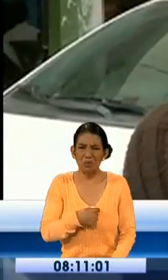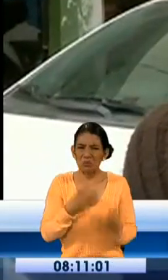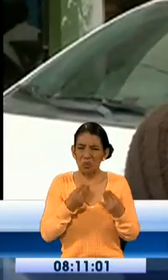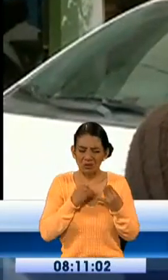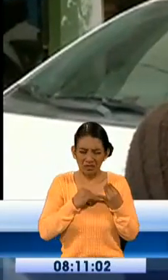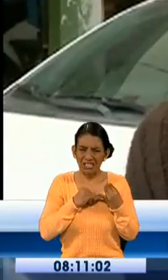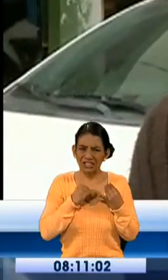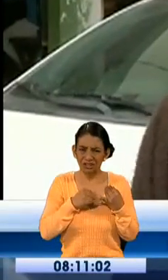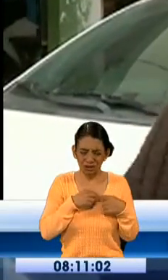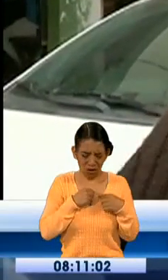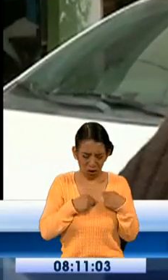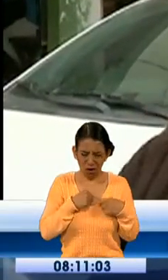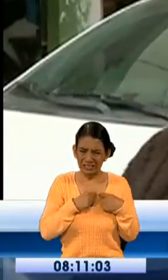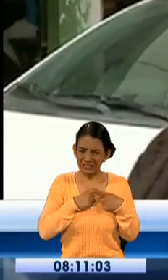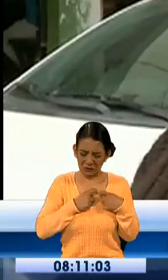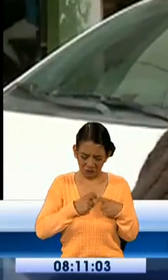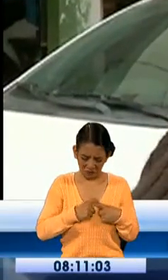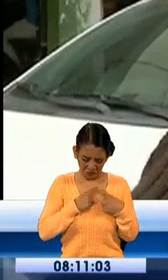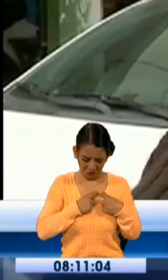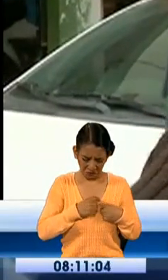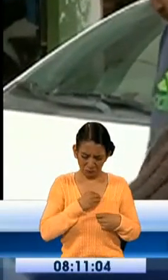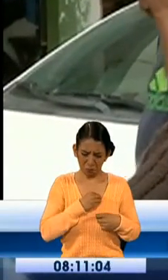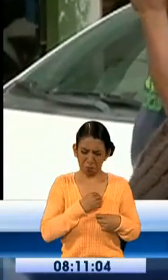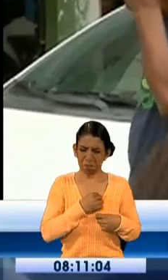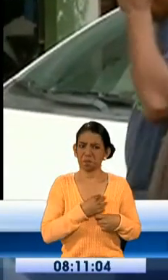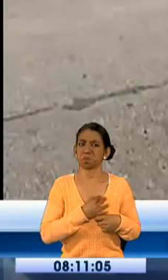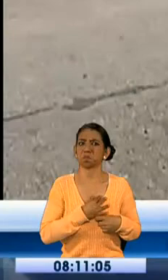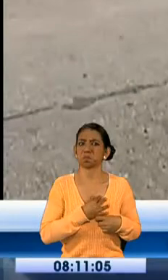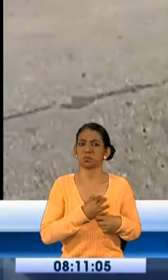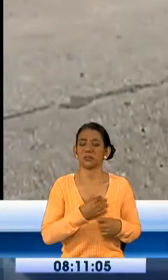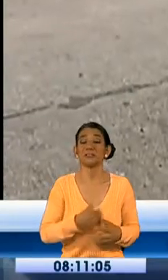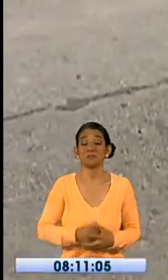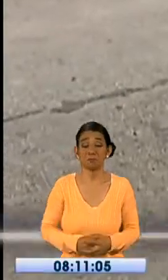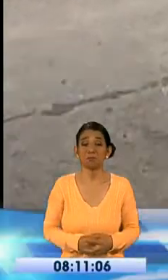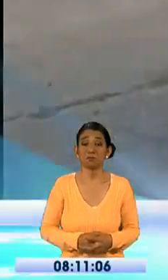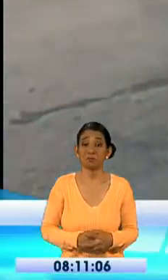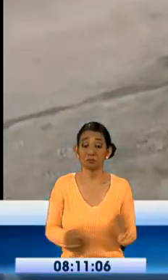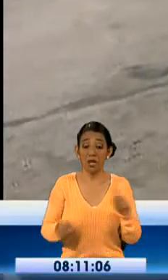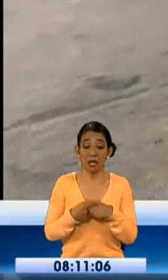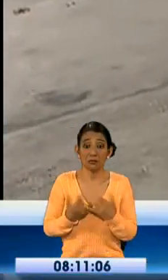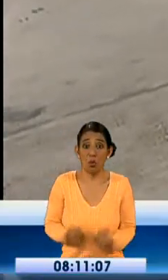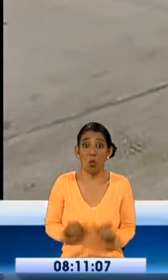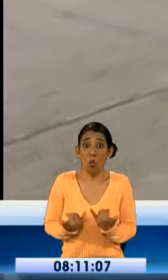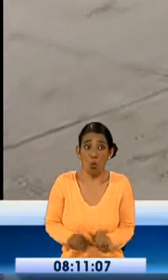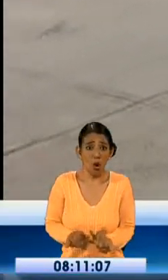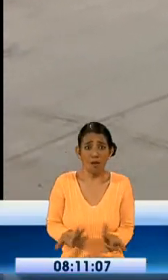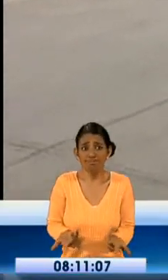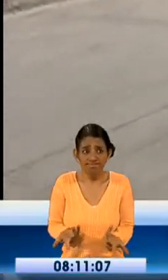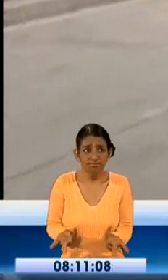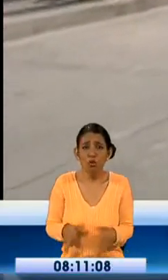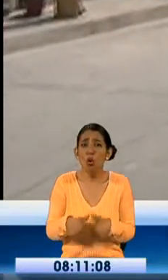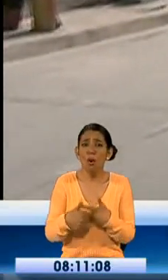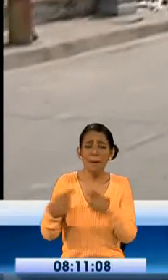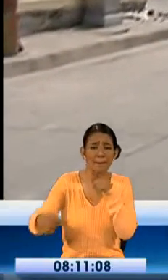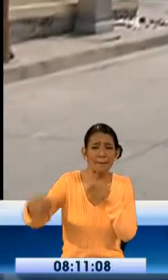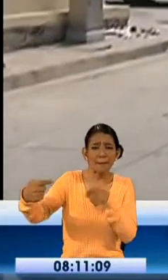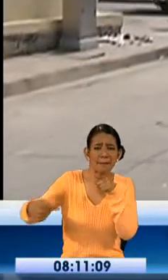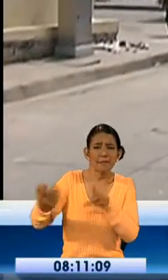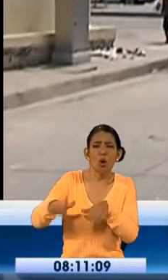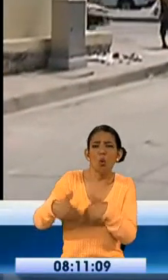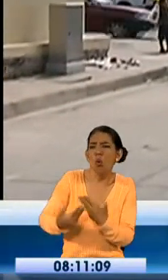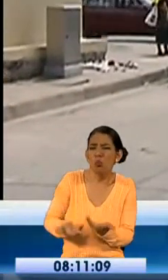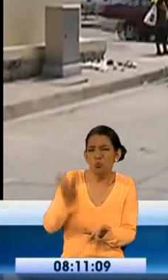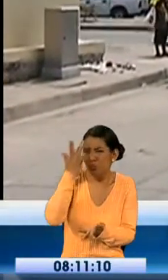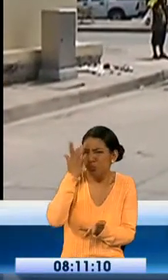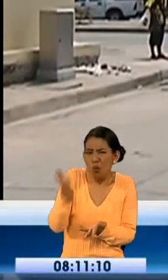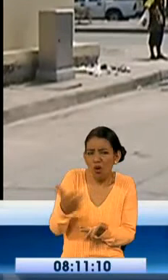infección porque se le había llenado de pus aquí la herida. Hasta el momento se desconoce cuál fue el origen de la discusión entre la víctima